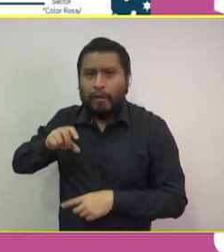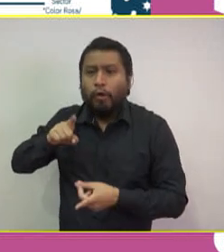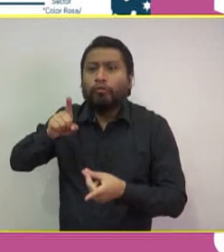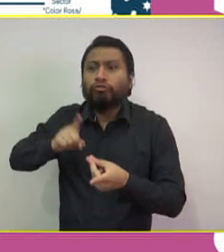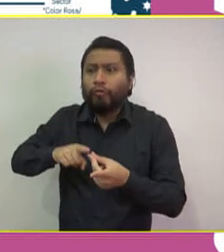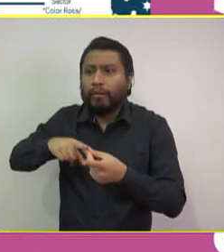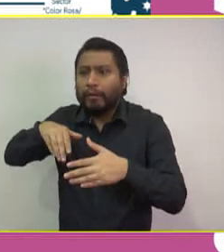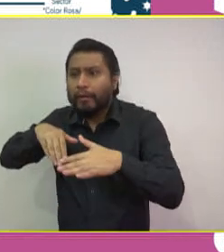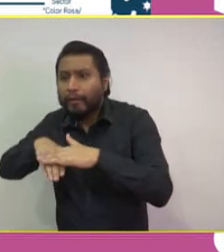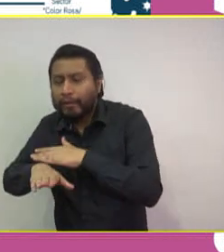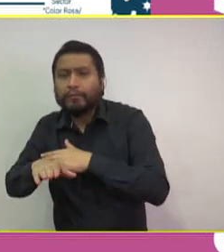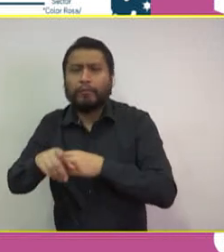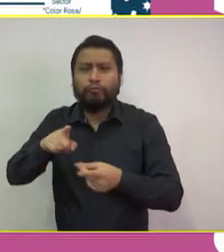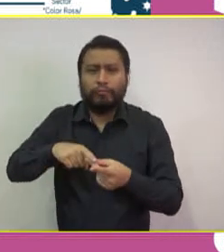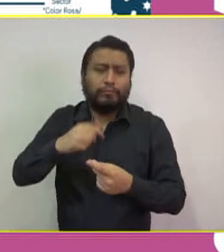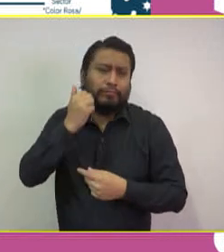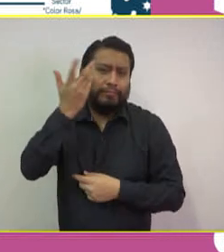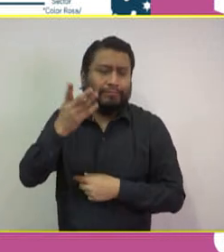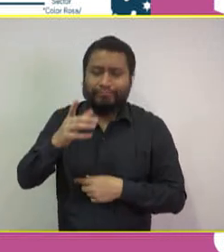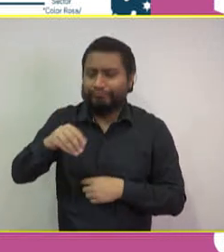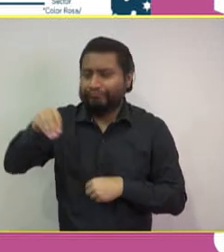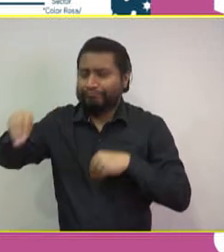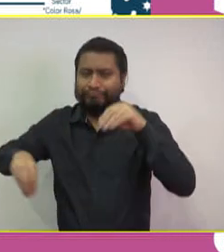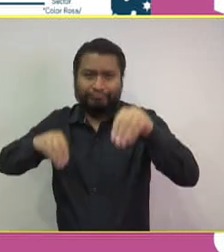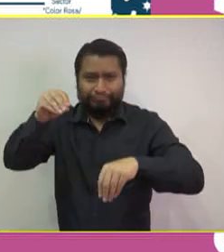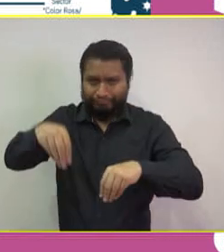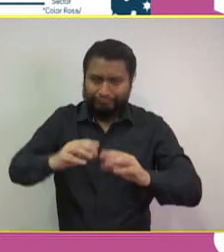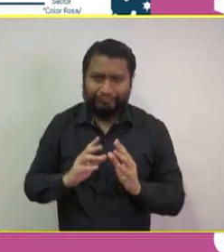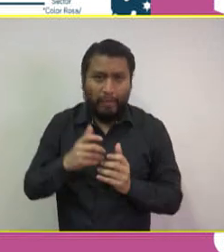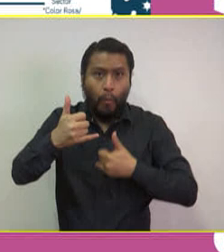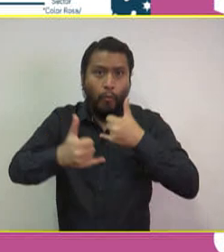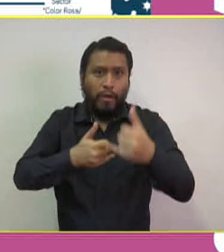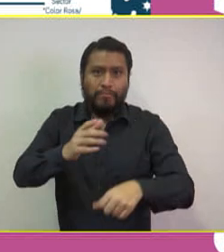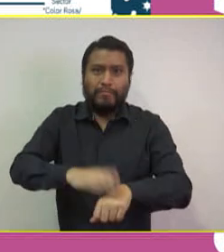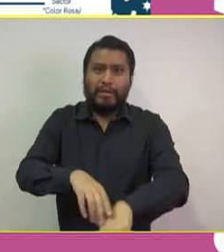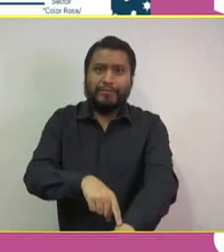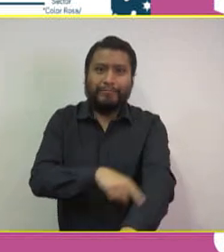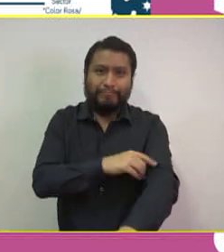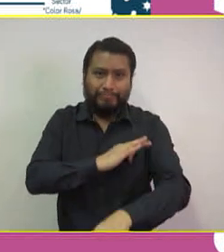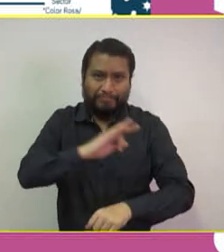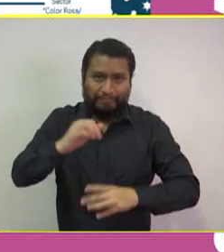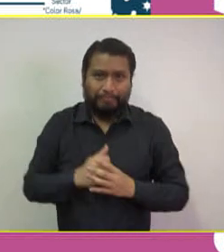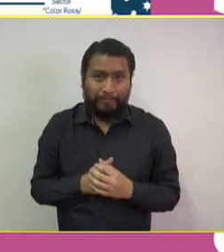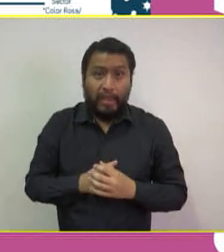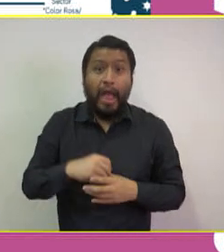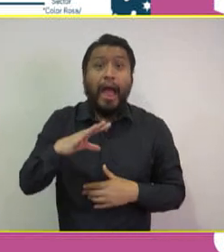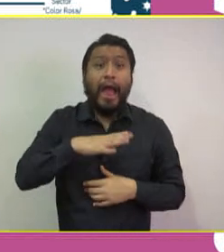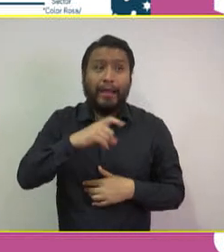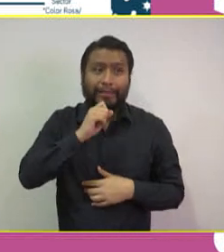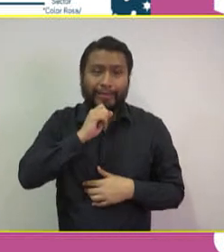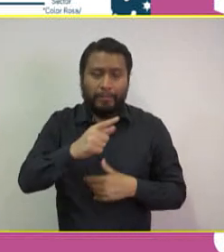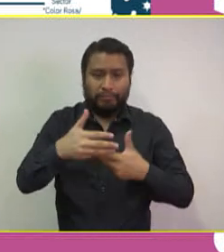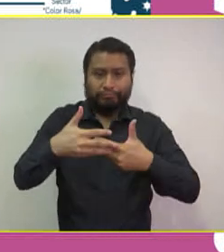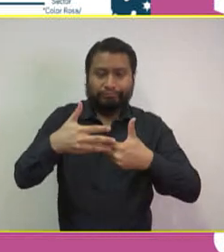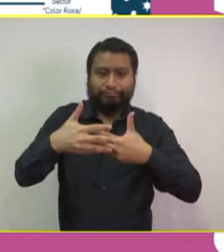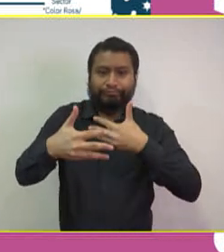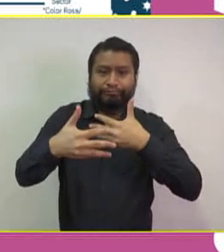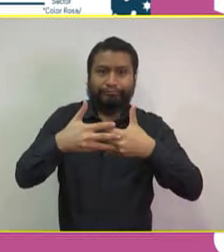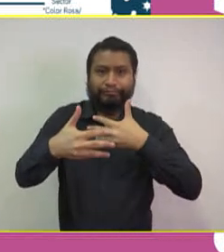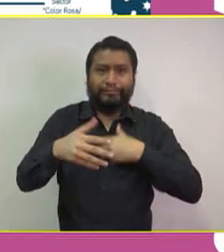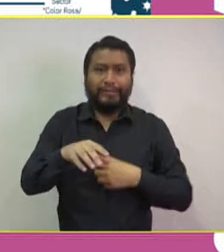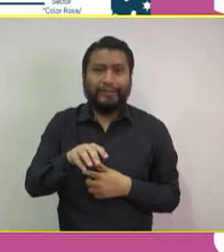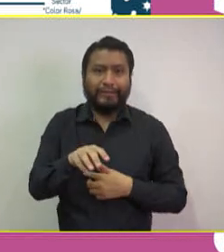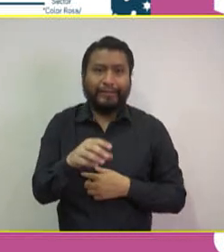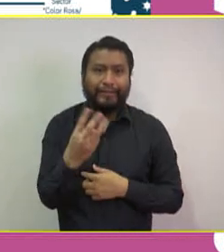gusten y puedan aumentar el tiempo de juego. A partir de estas, existen unas versiones tridimensionales que lo que